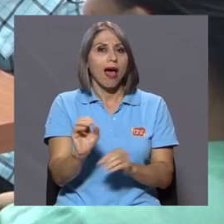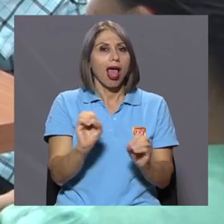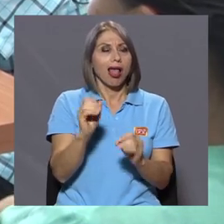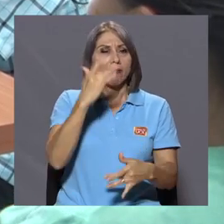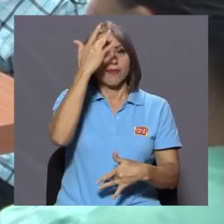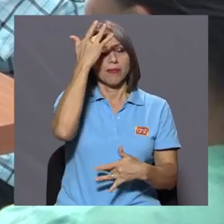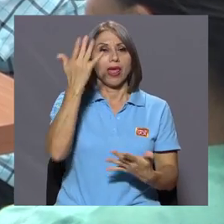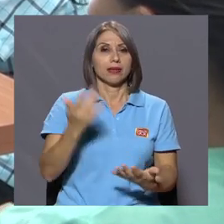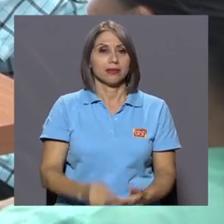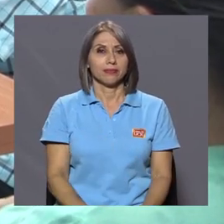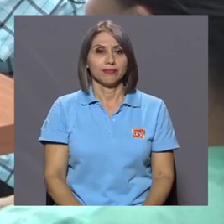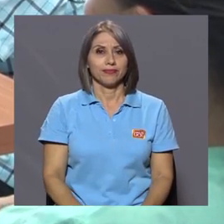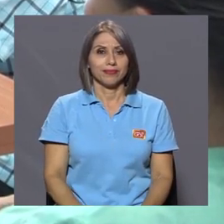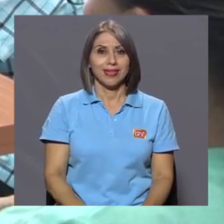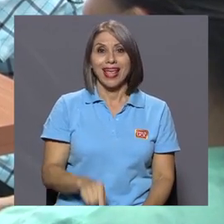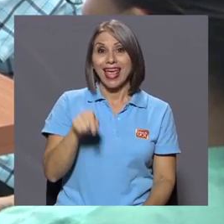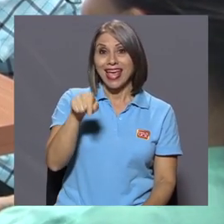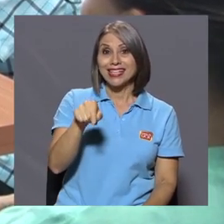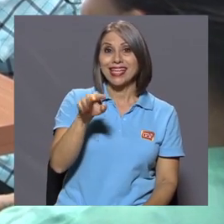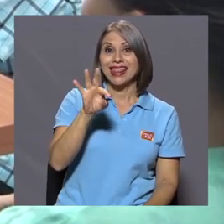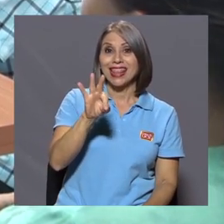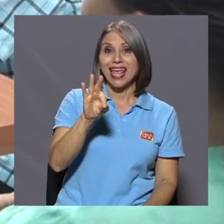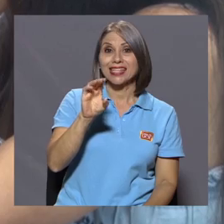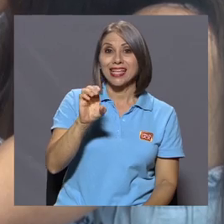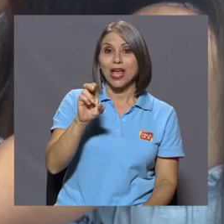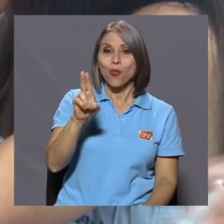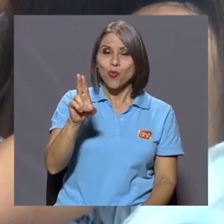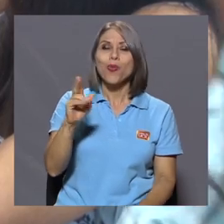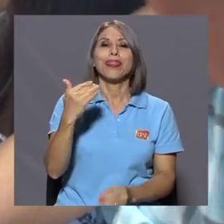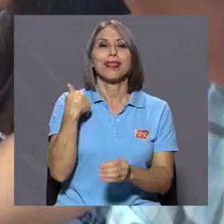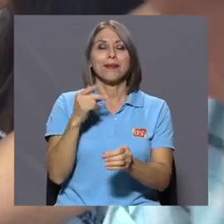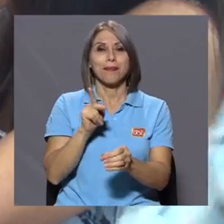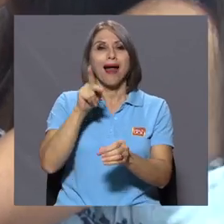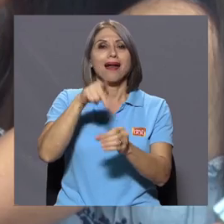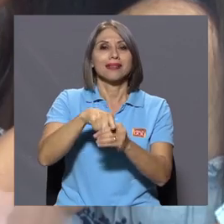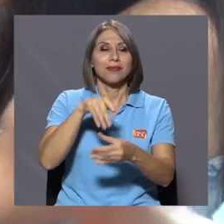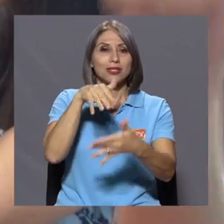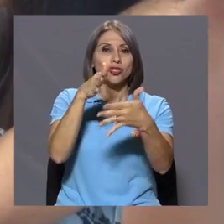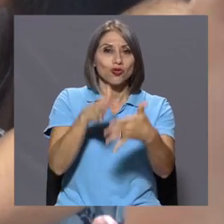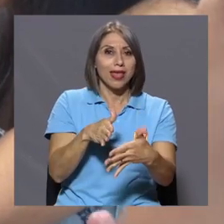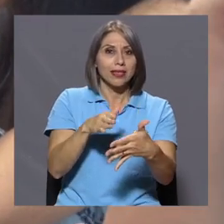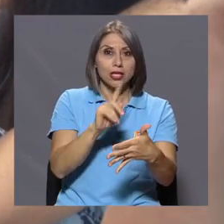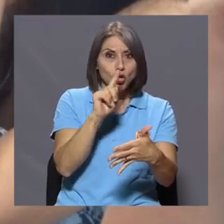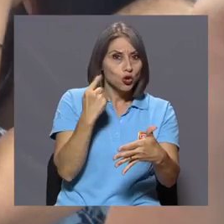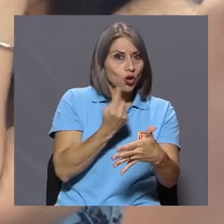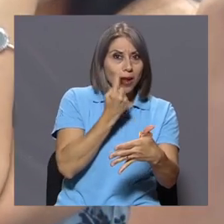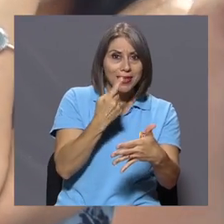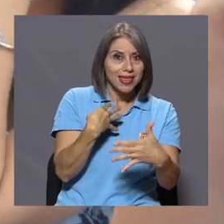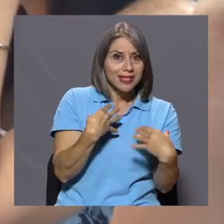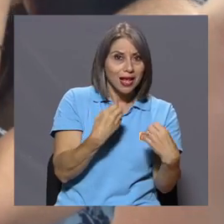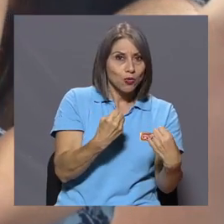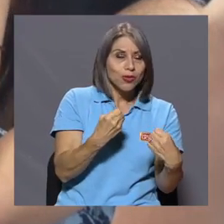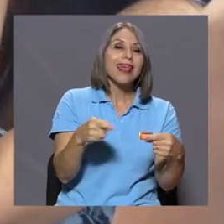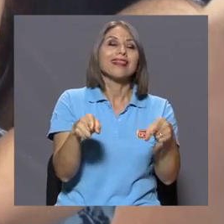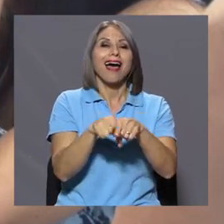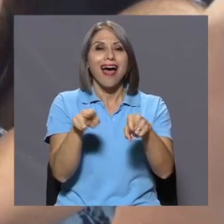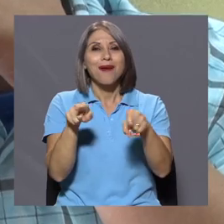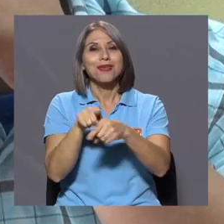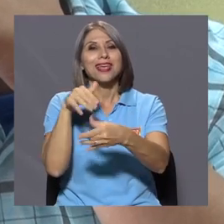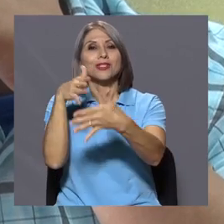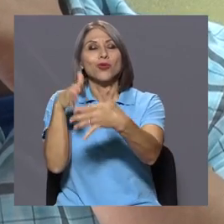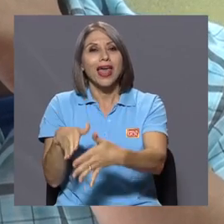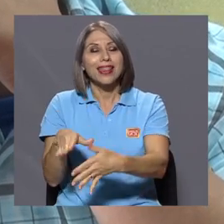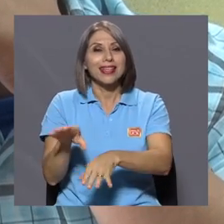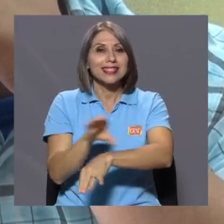enfermedades. Este TCU cuenta con la participación de estudiantes no solo del área de la salud, sino también